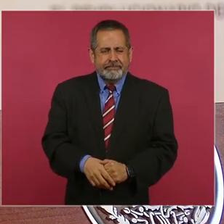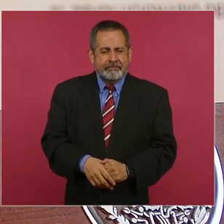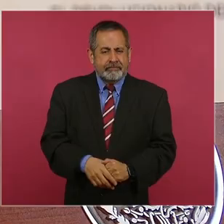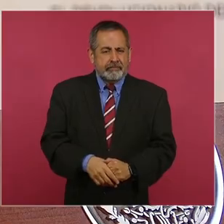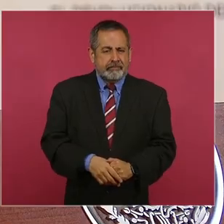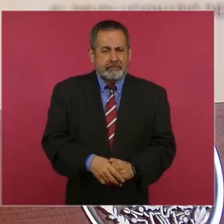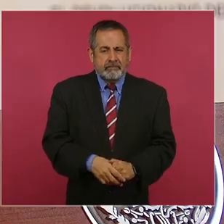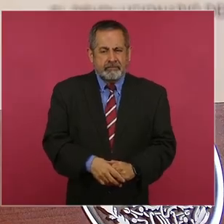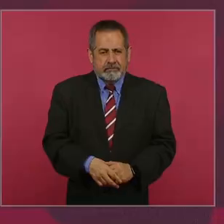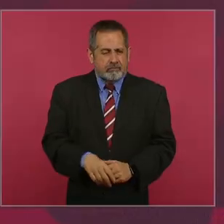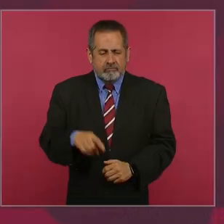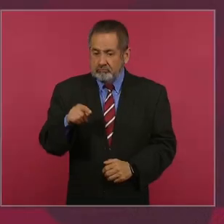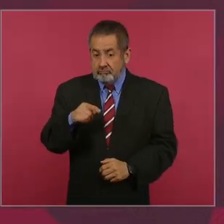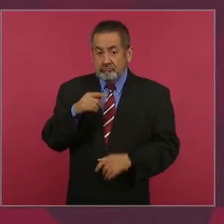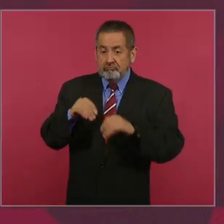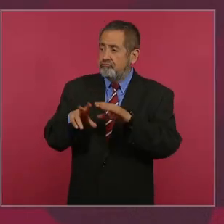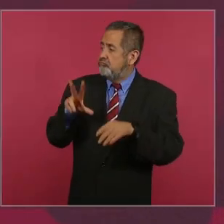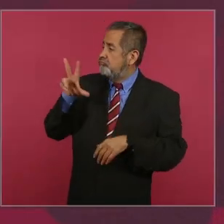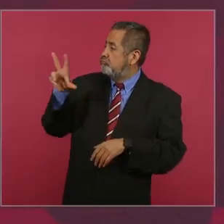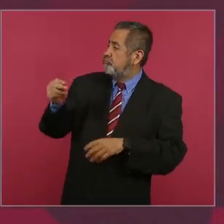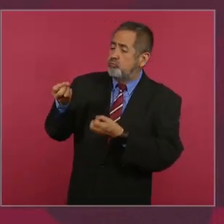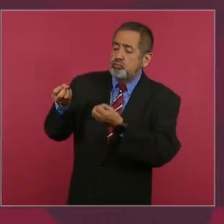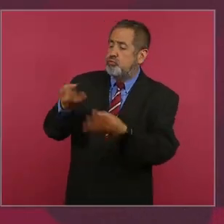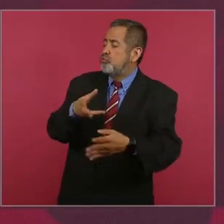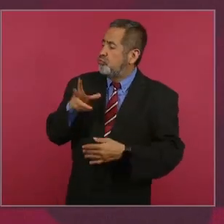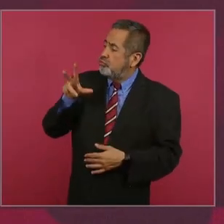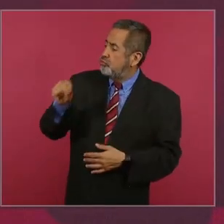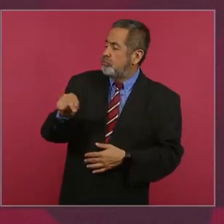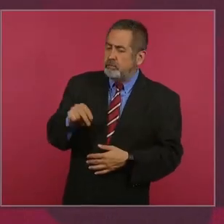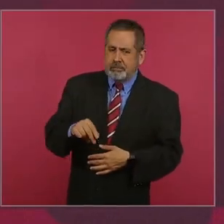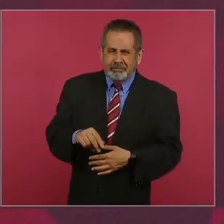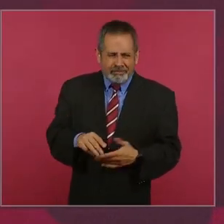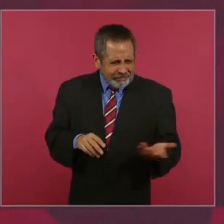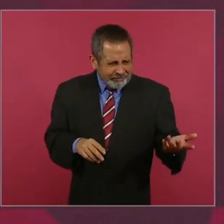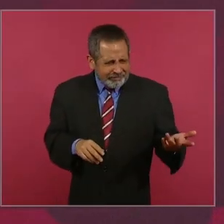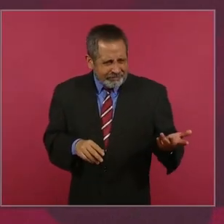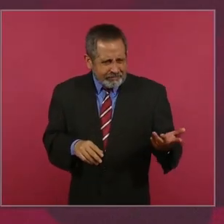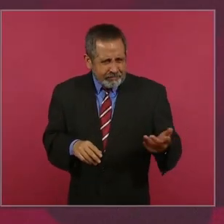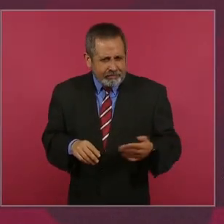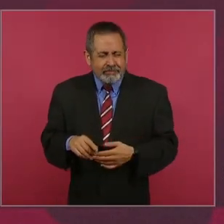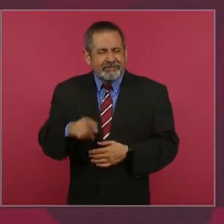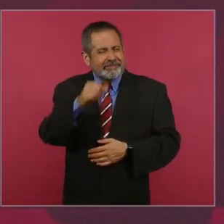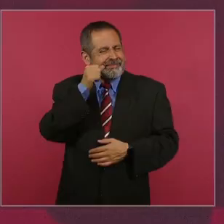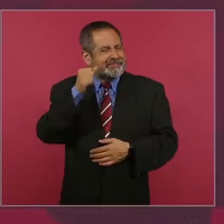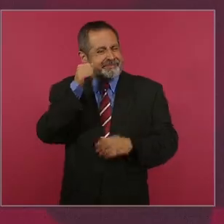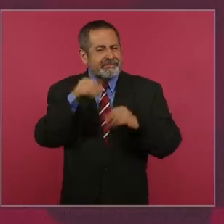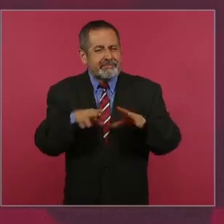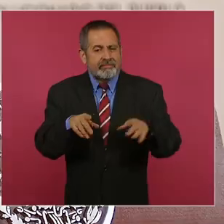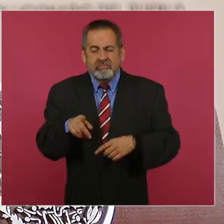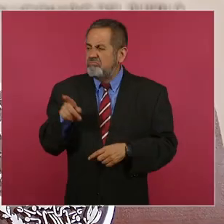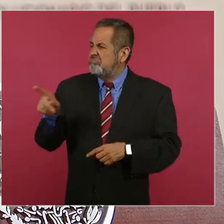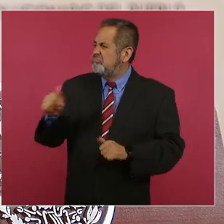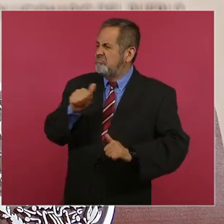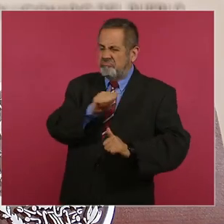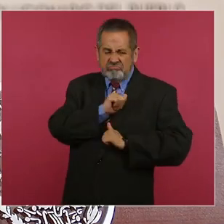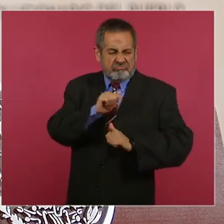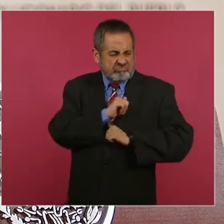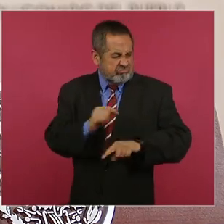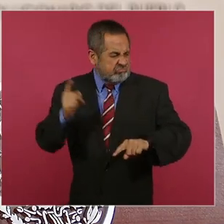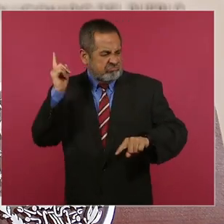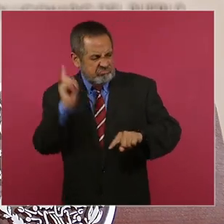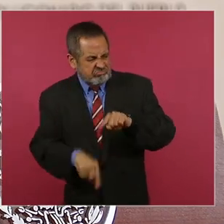no dones o lo que vimos ayer el ejército está deteniendo